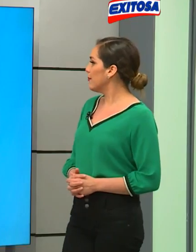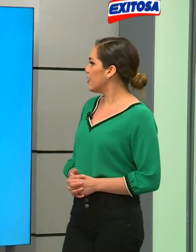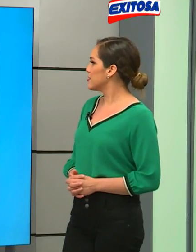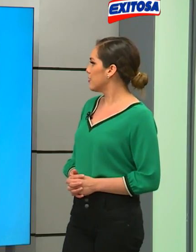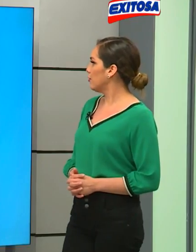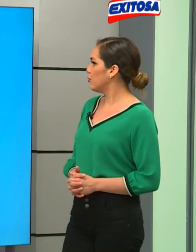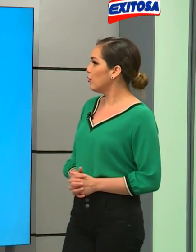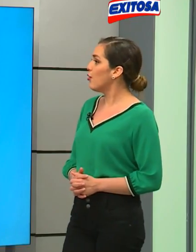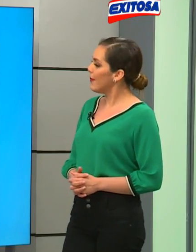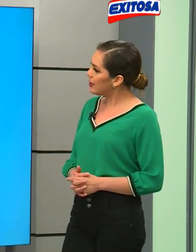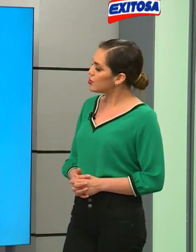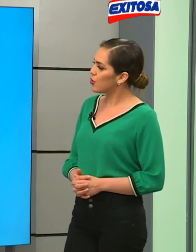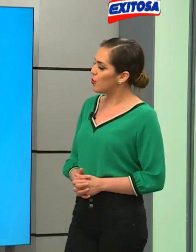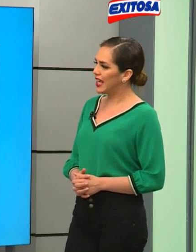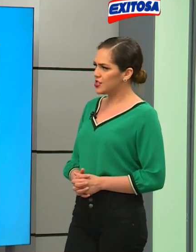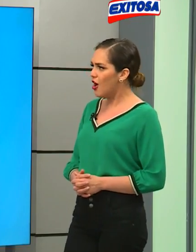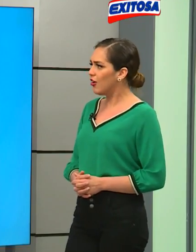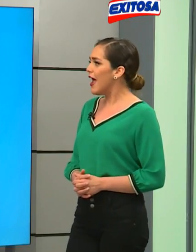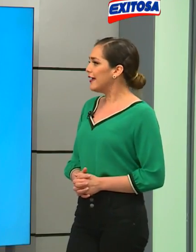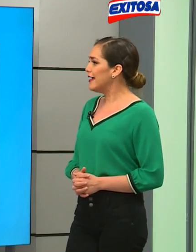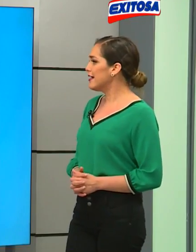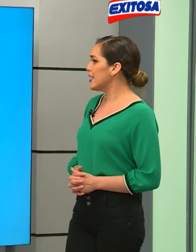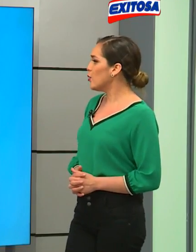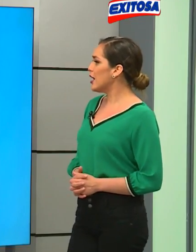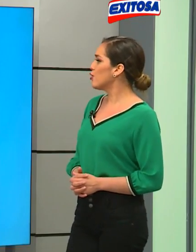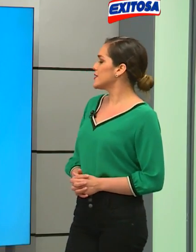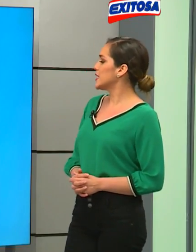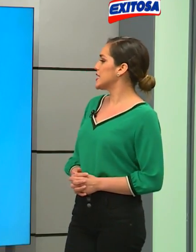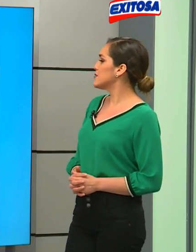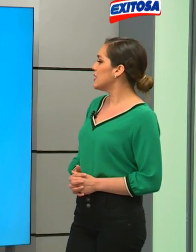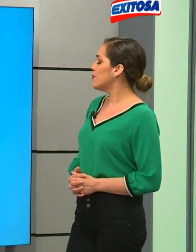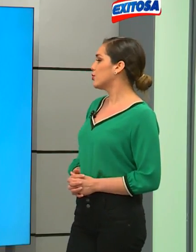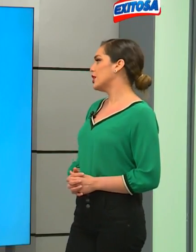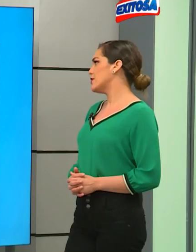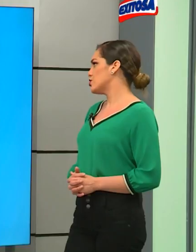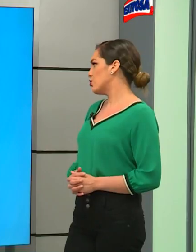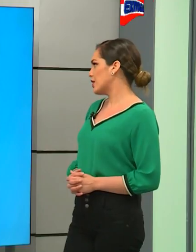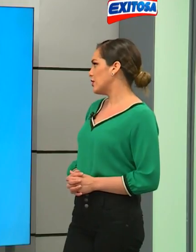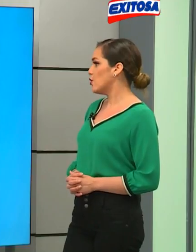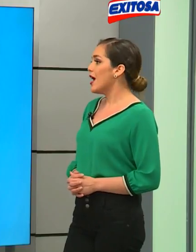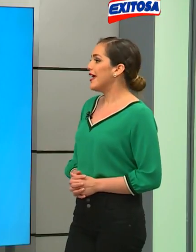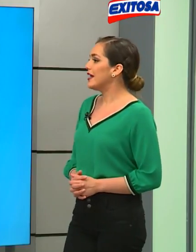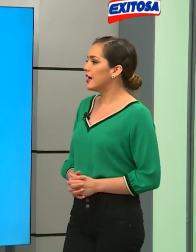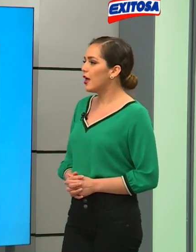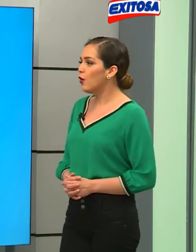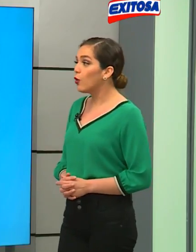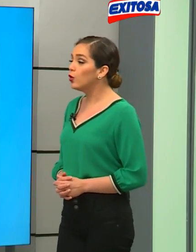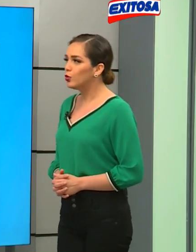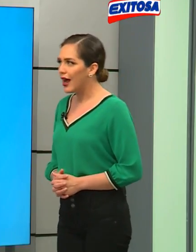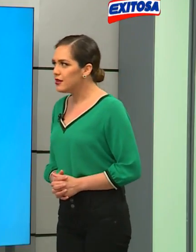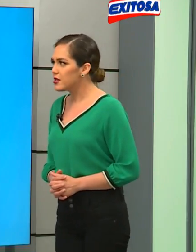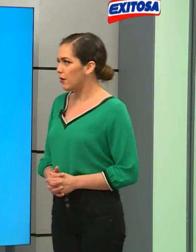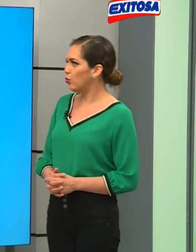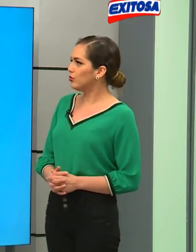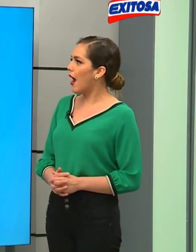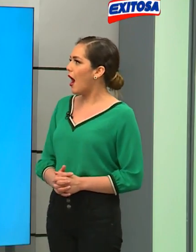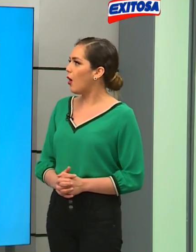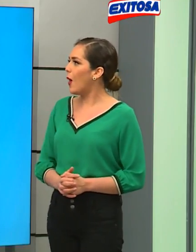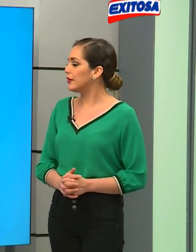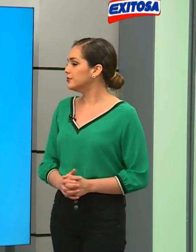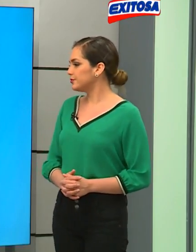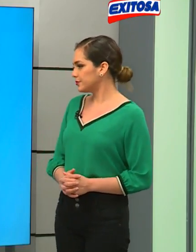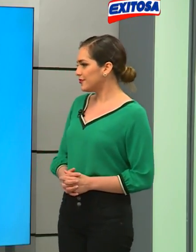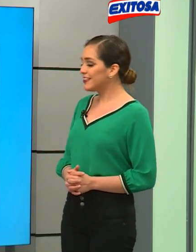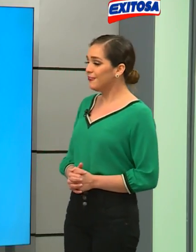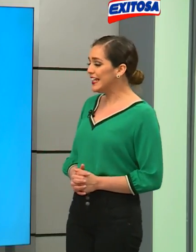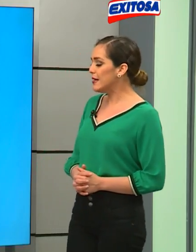dónde también están incluidos los medios de comunicación. ¿Quién regula lo que se transmite por televisión o radio? ¿En el grado cultural?, se pregunta a